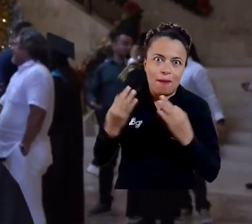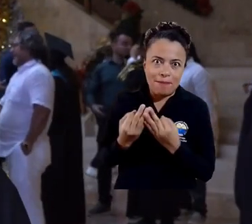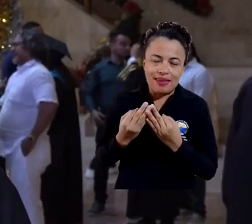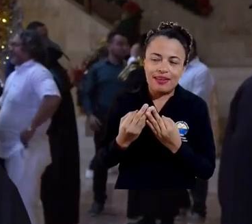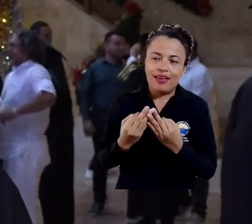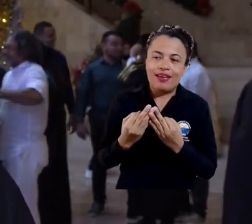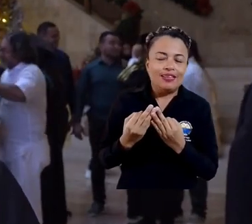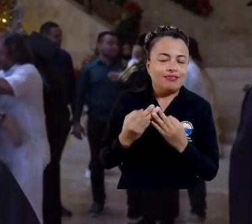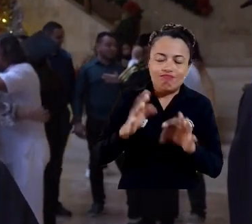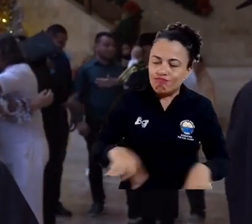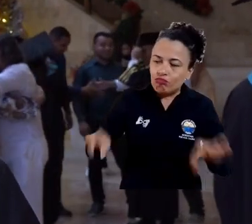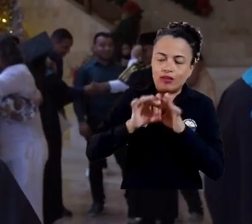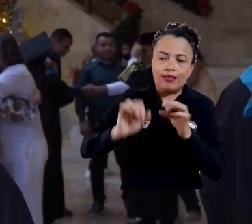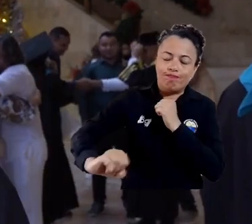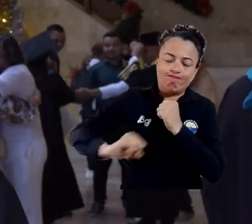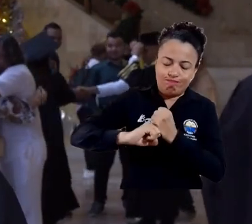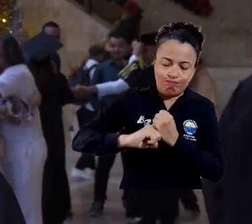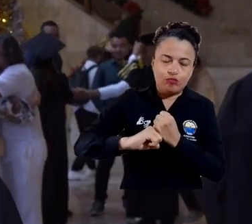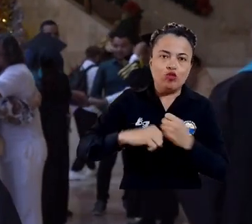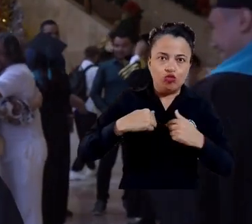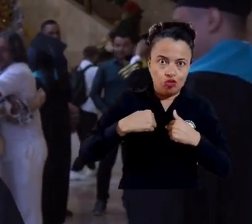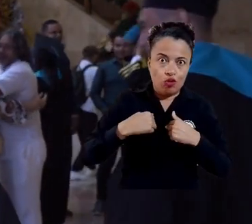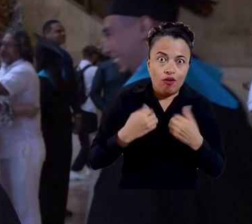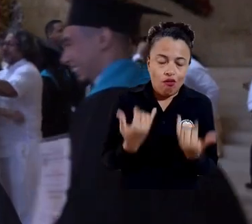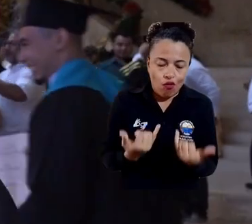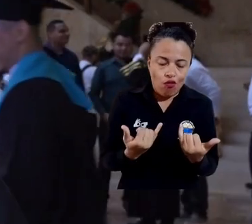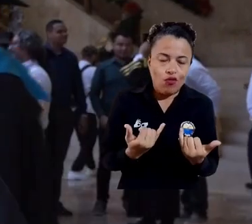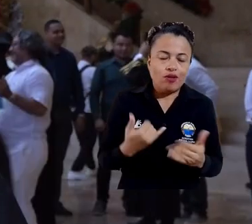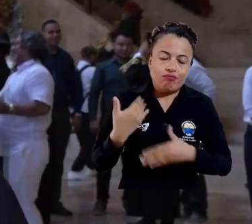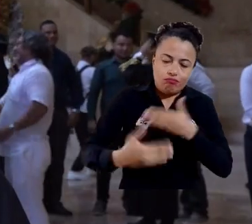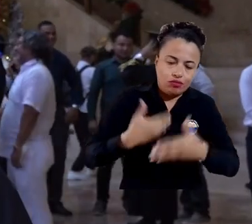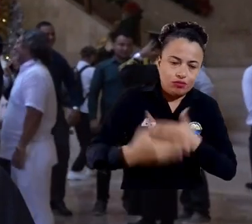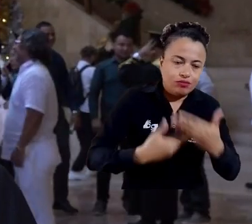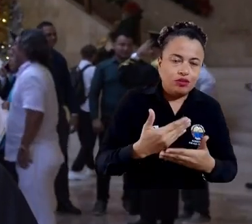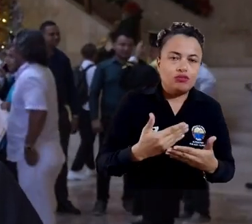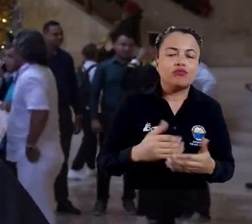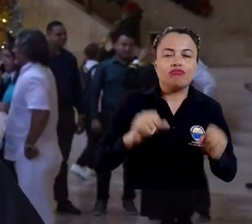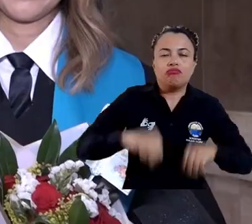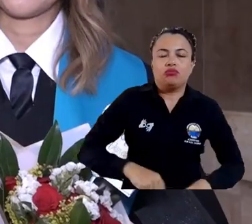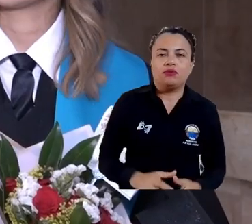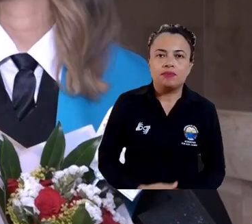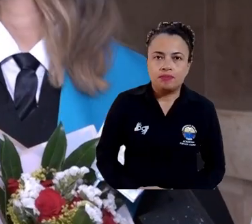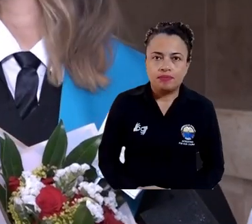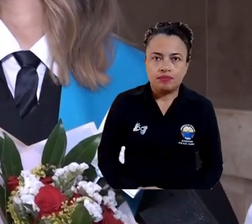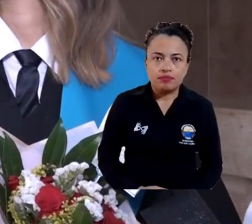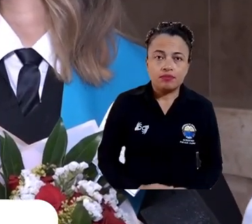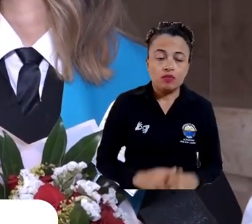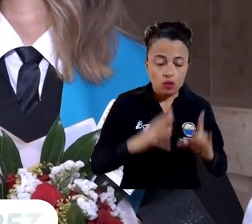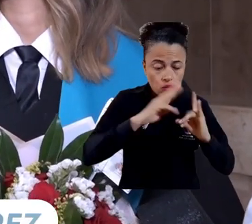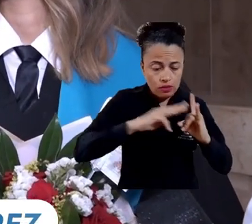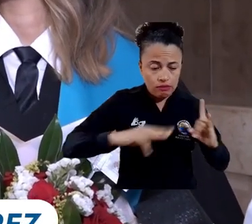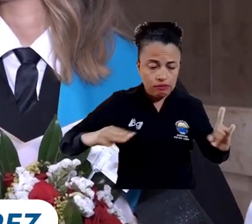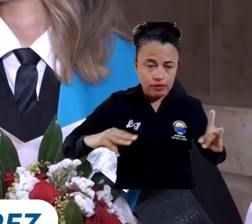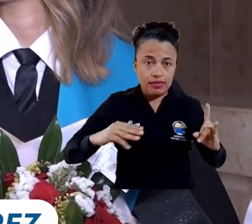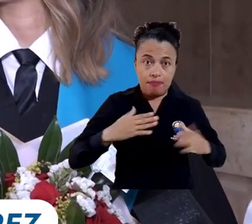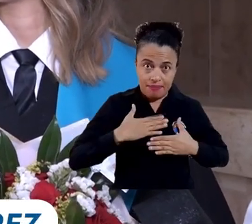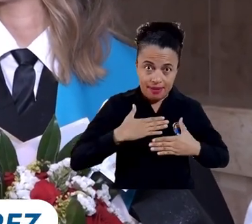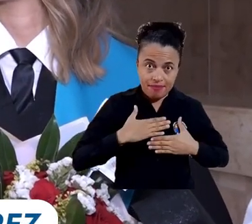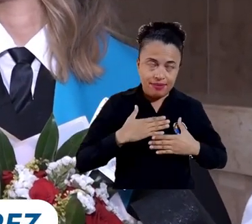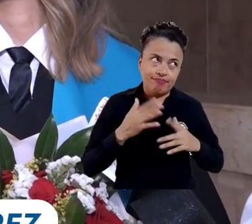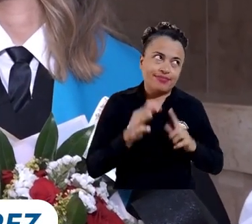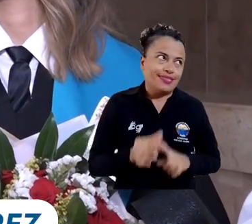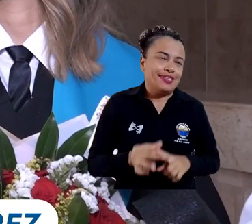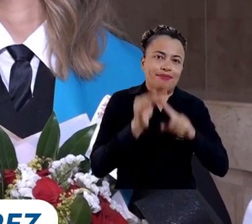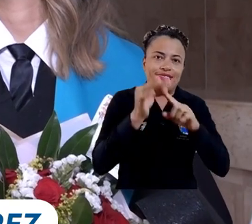mi familia, ha sido un pilar fundamental en mí. Aquí para durante todo mi proceso. La Universidad del Magdalena para mí es una institución